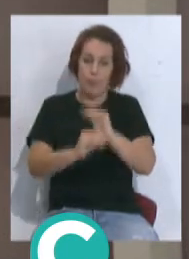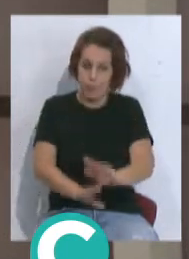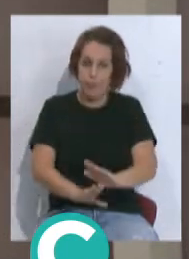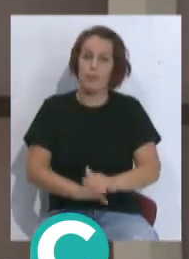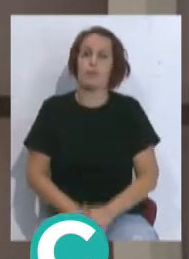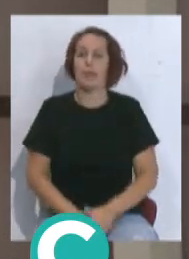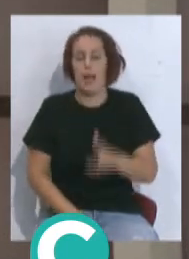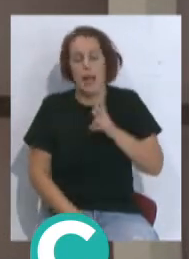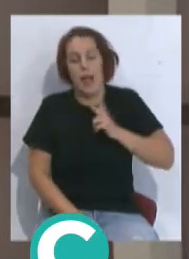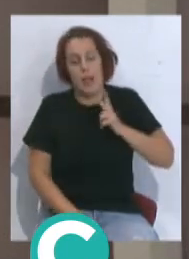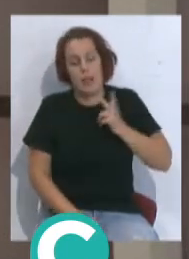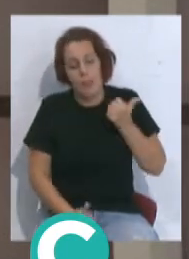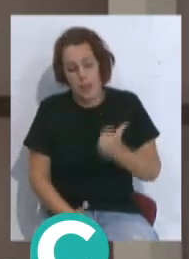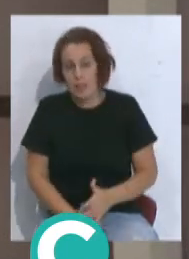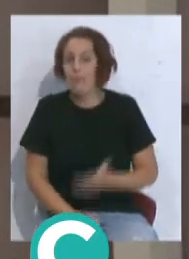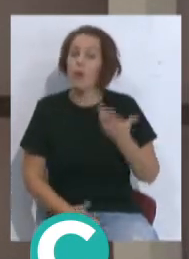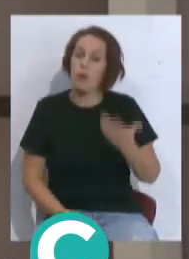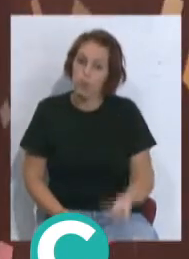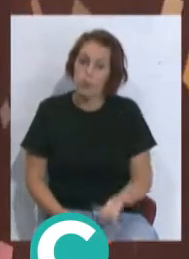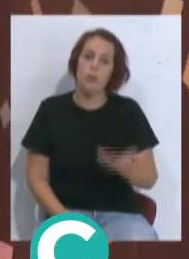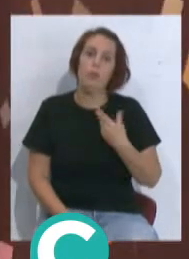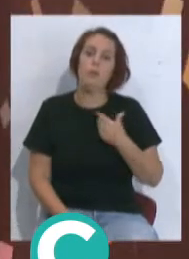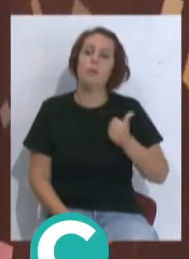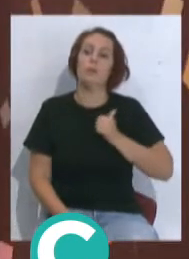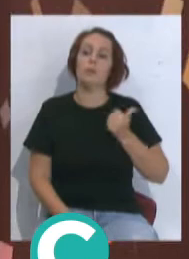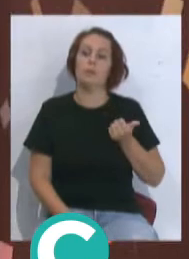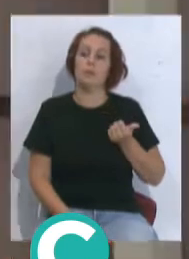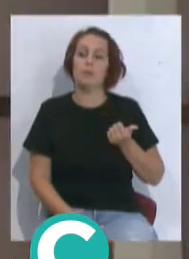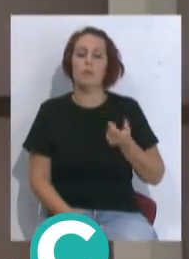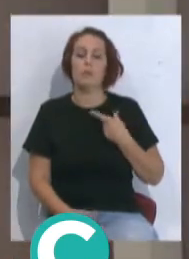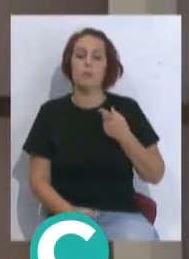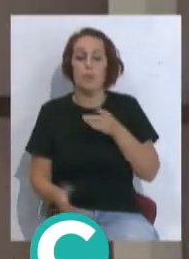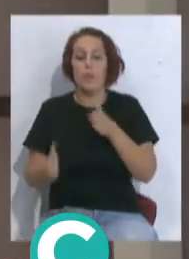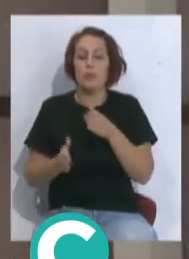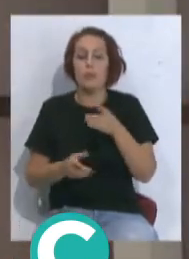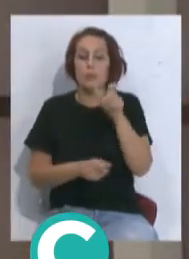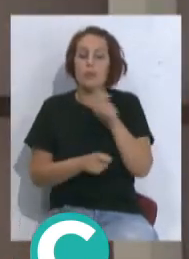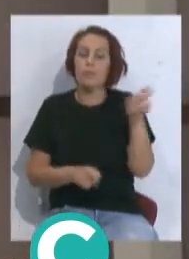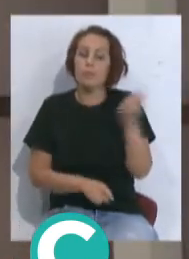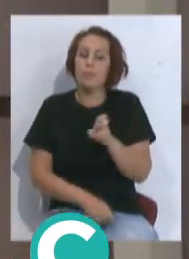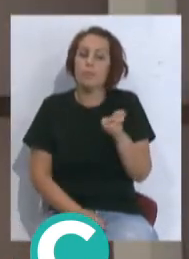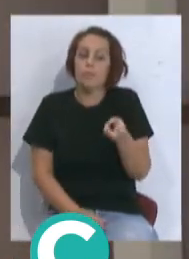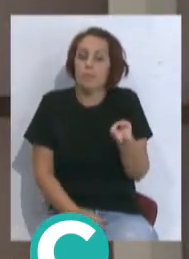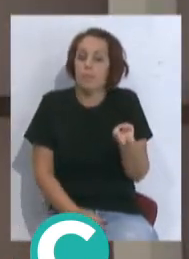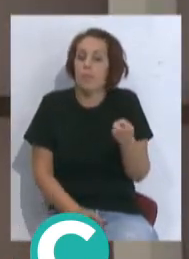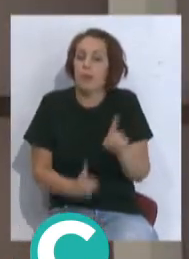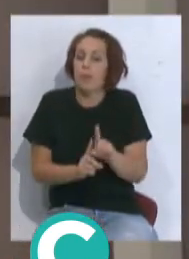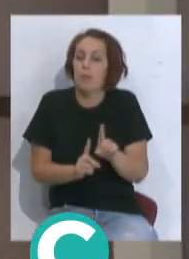claro, pero de oportunidades, ¿no? Llega un momento en el que alguien puede venir y que no se le haya